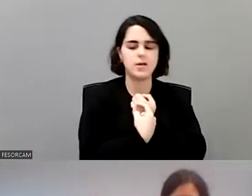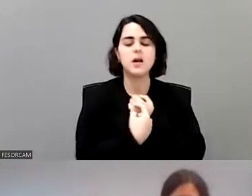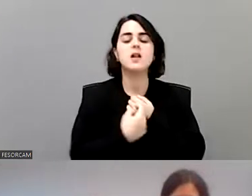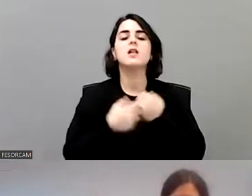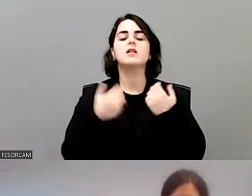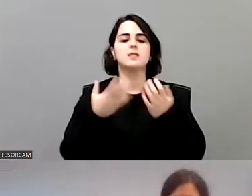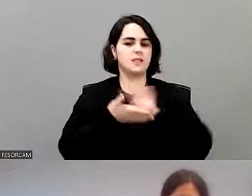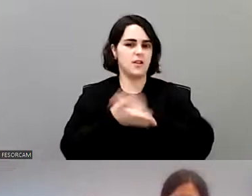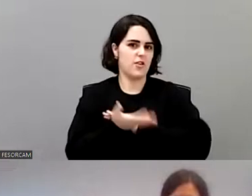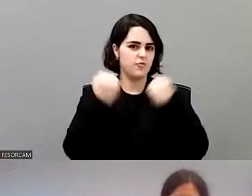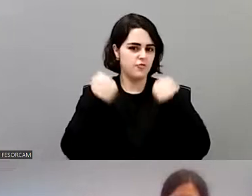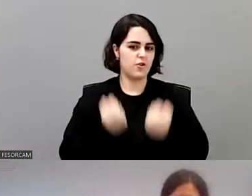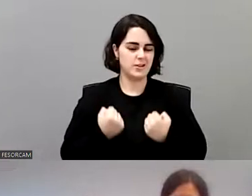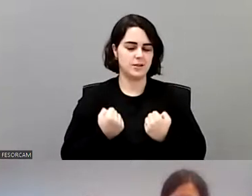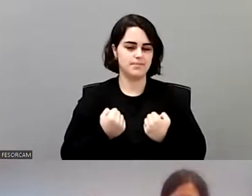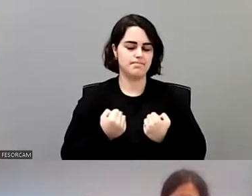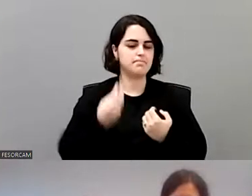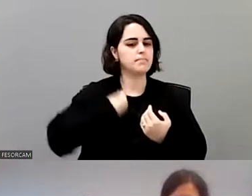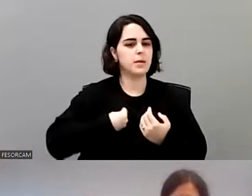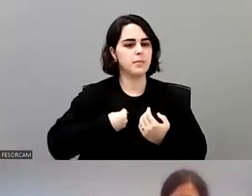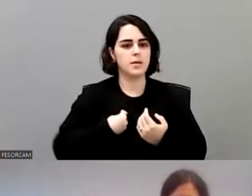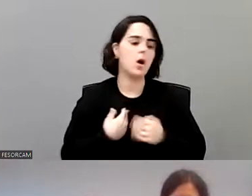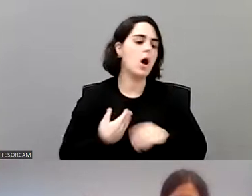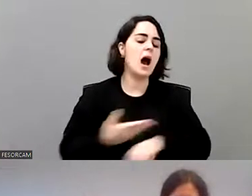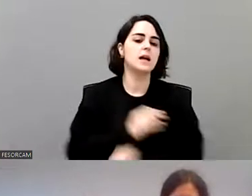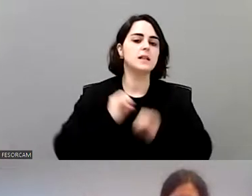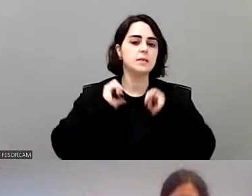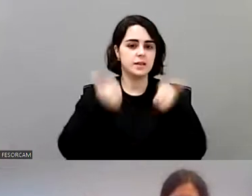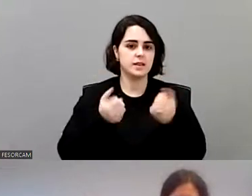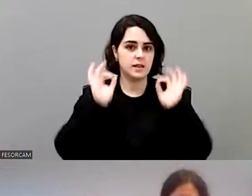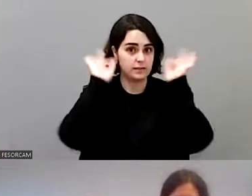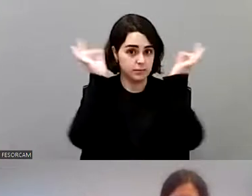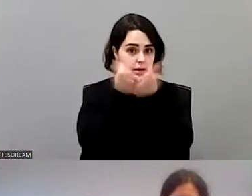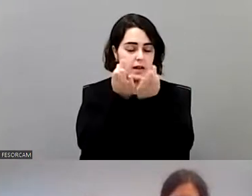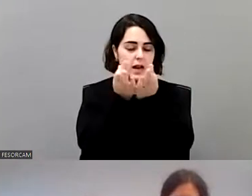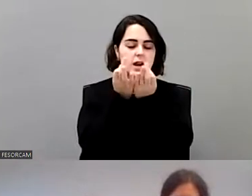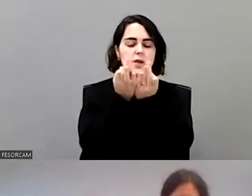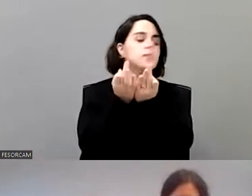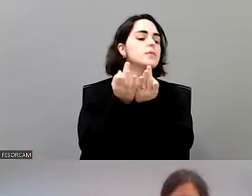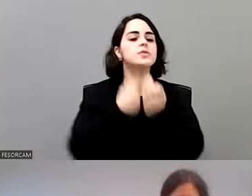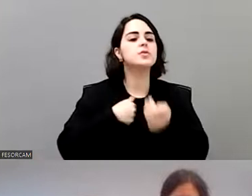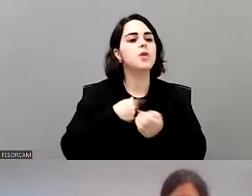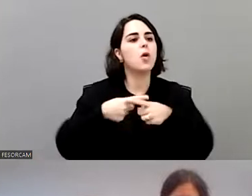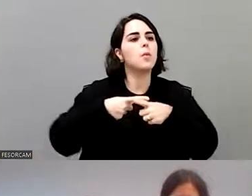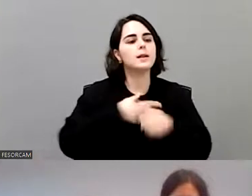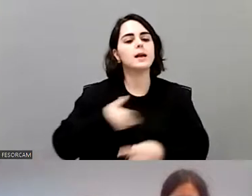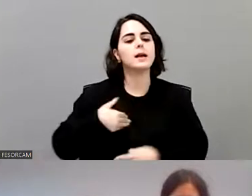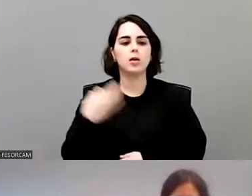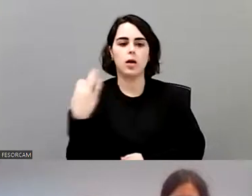es potente. Así que nada, bueno, antes de dar comienzo al seminario, sí que me gustaría compartir con vosotros y